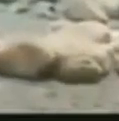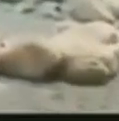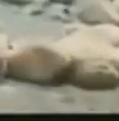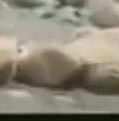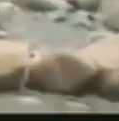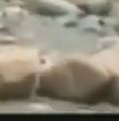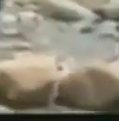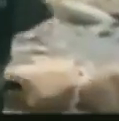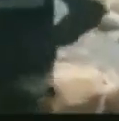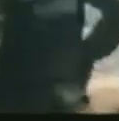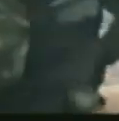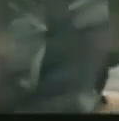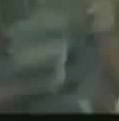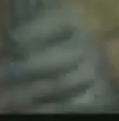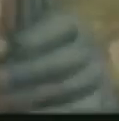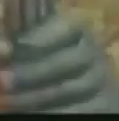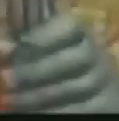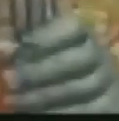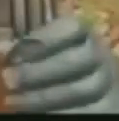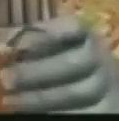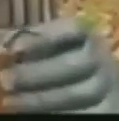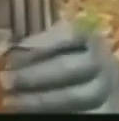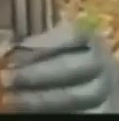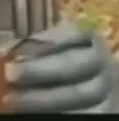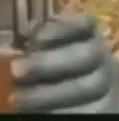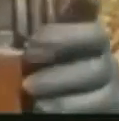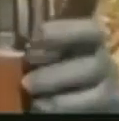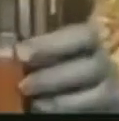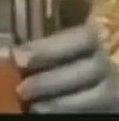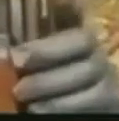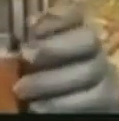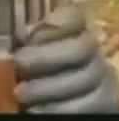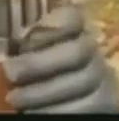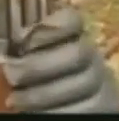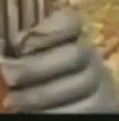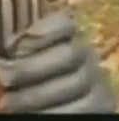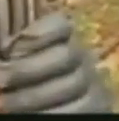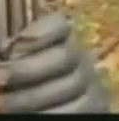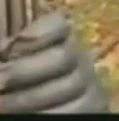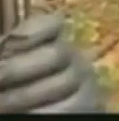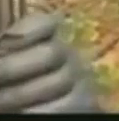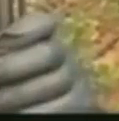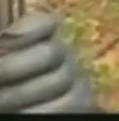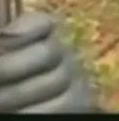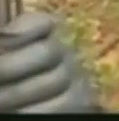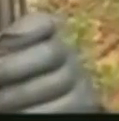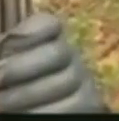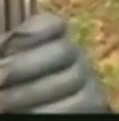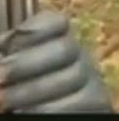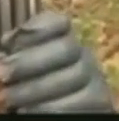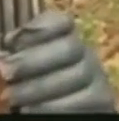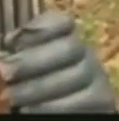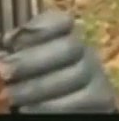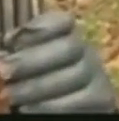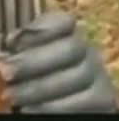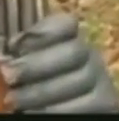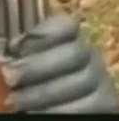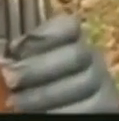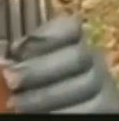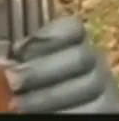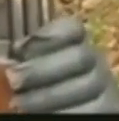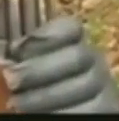frontera altamente peligrosa, porque del lado allá están los grupos irregulares armados,